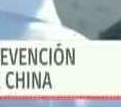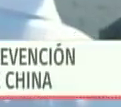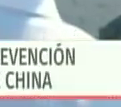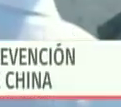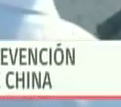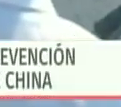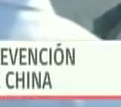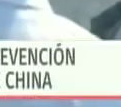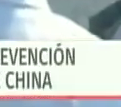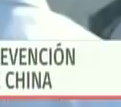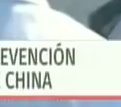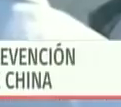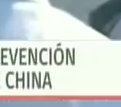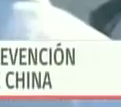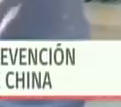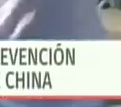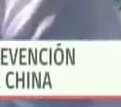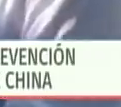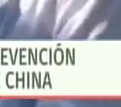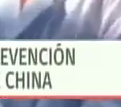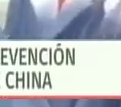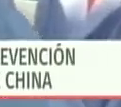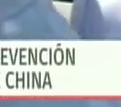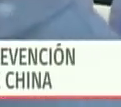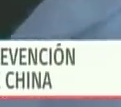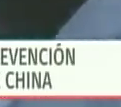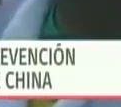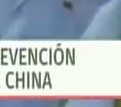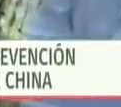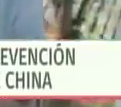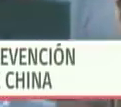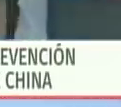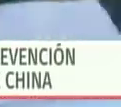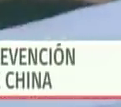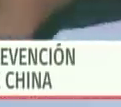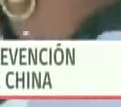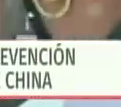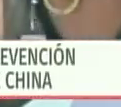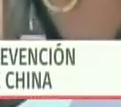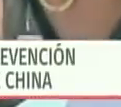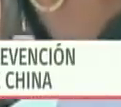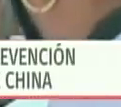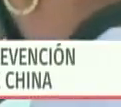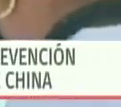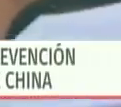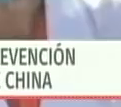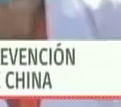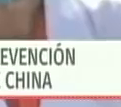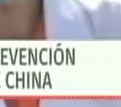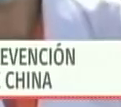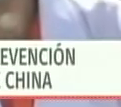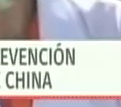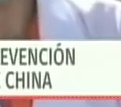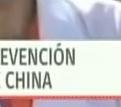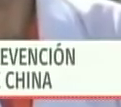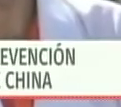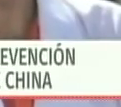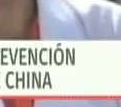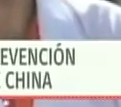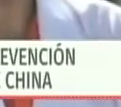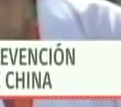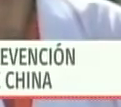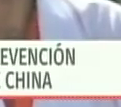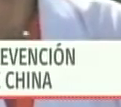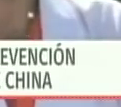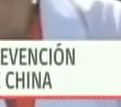aislar las personas sospechosas y hacer una cuarentena oportuna, eficaz y exigente. Amigos venezolanos, la